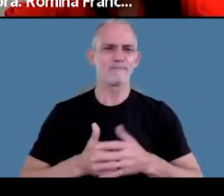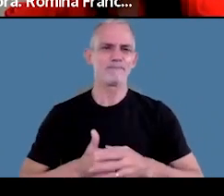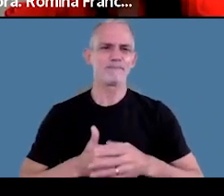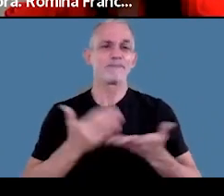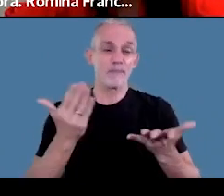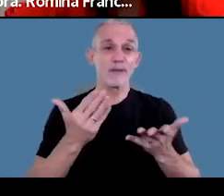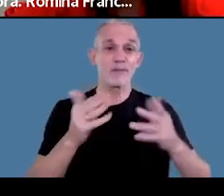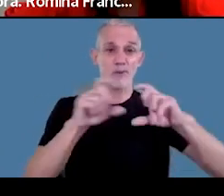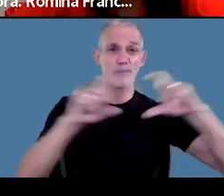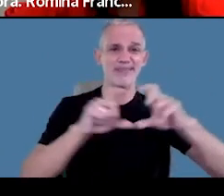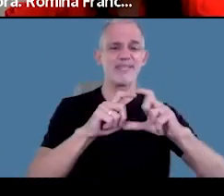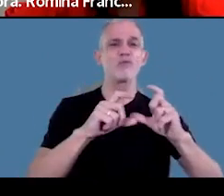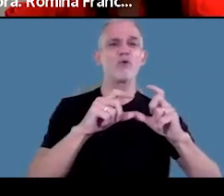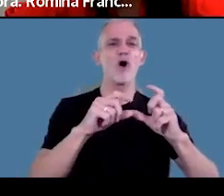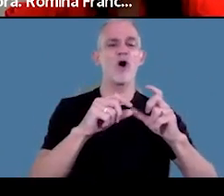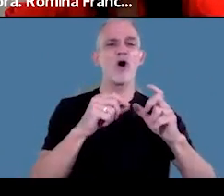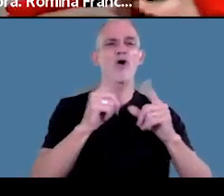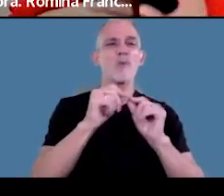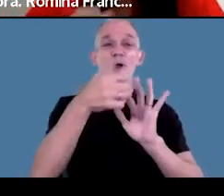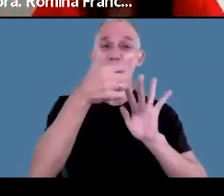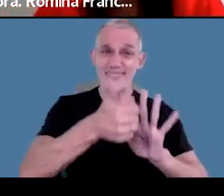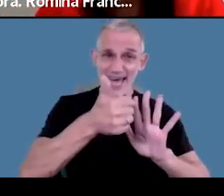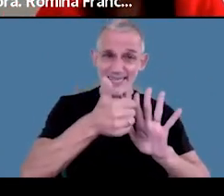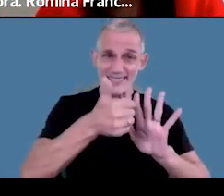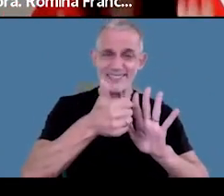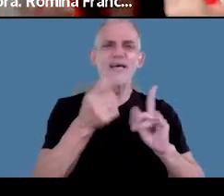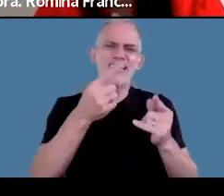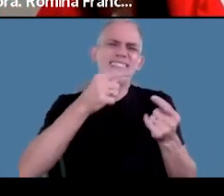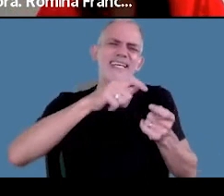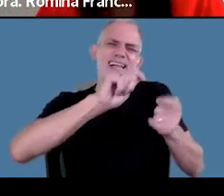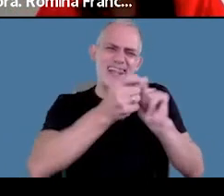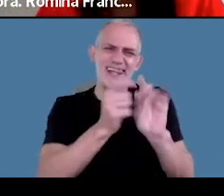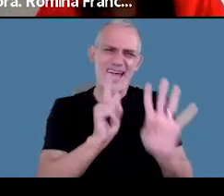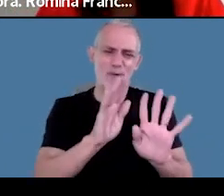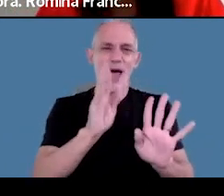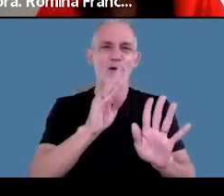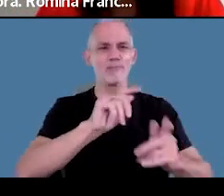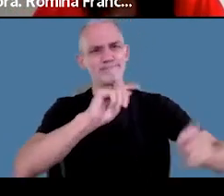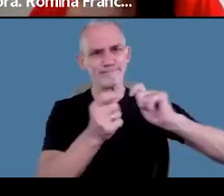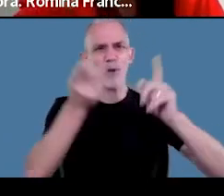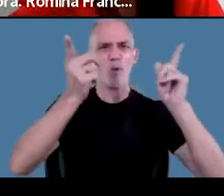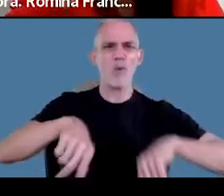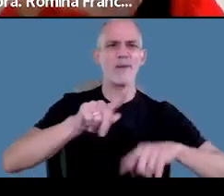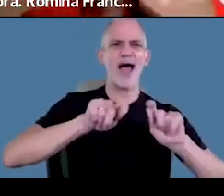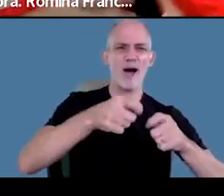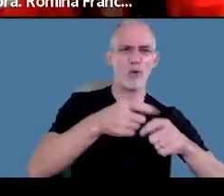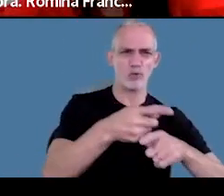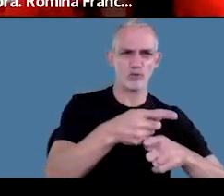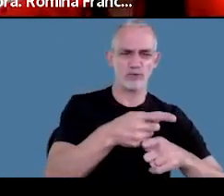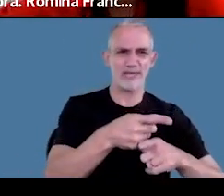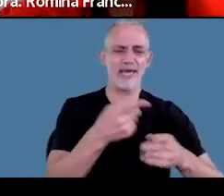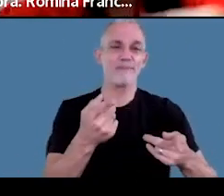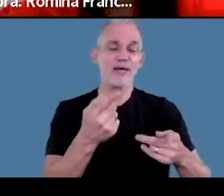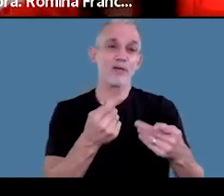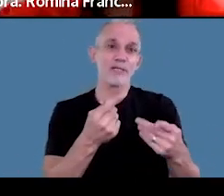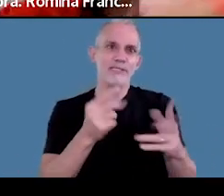este título sexto de la norma se tocó un poco cuando fue el restablecimiento del ajuste y con toda esta